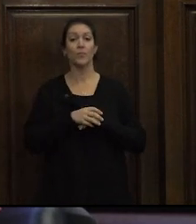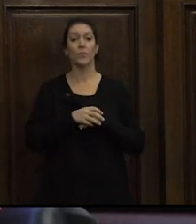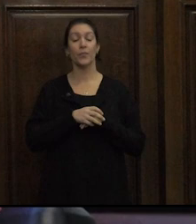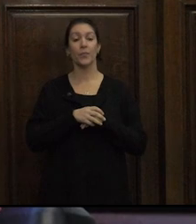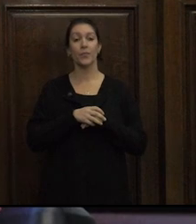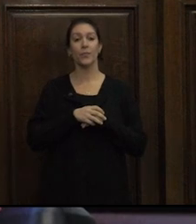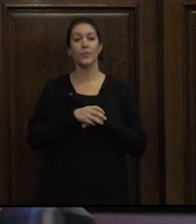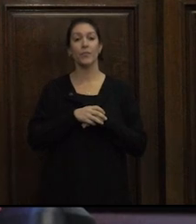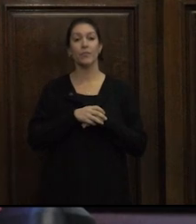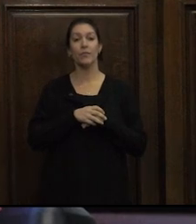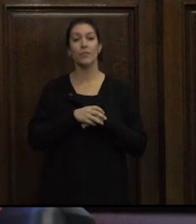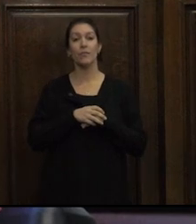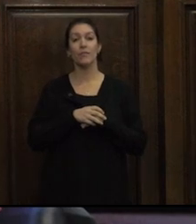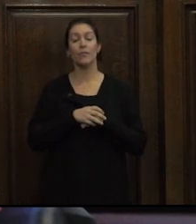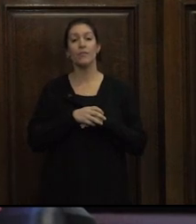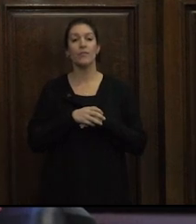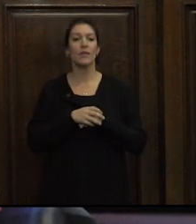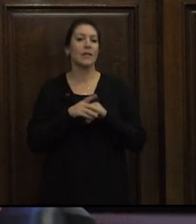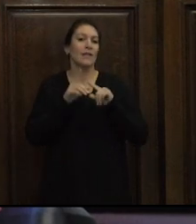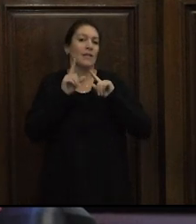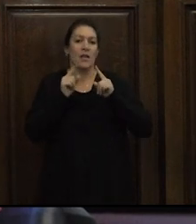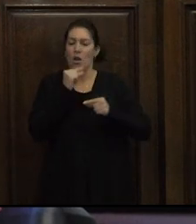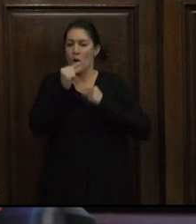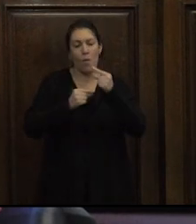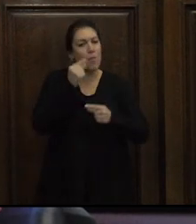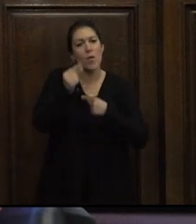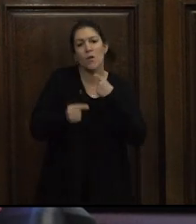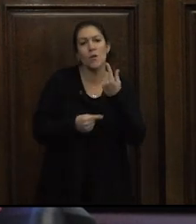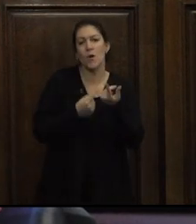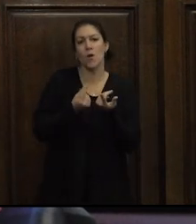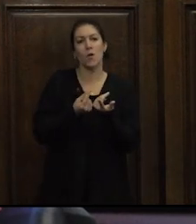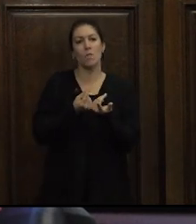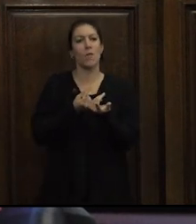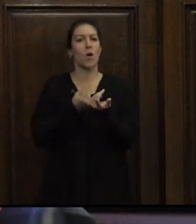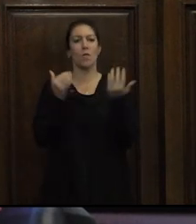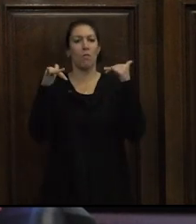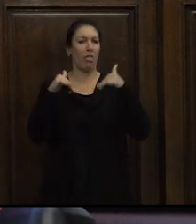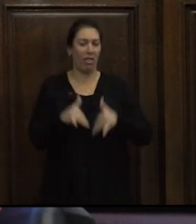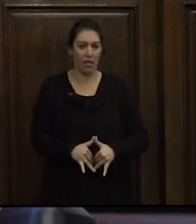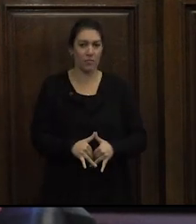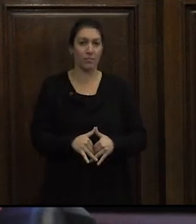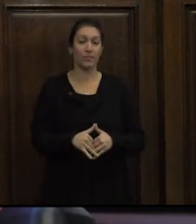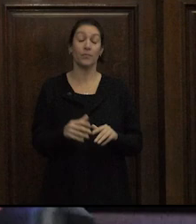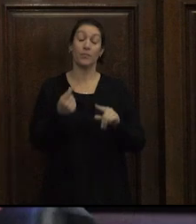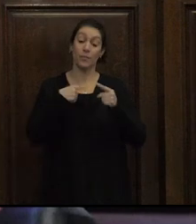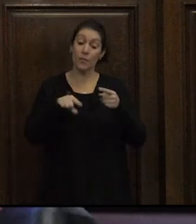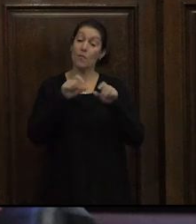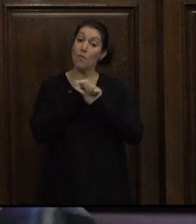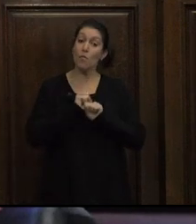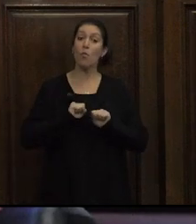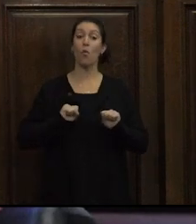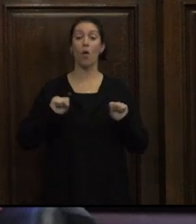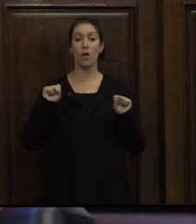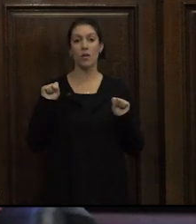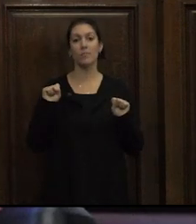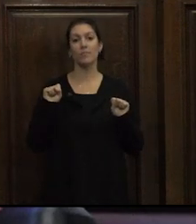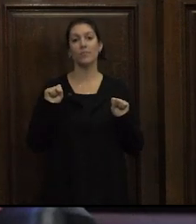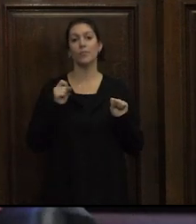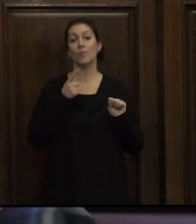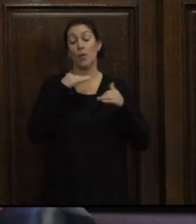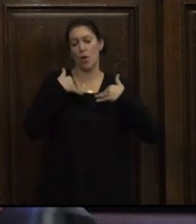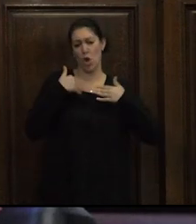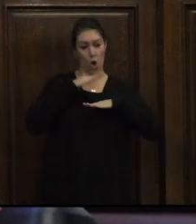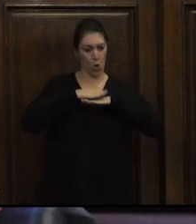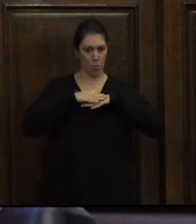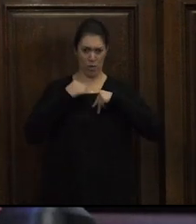prioritario. Y pierde fuerza, pierde eficacia, ¿no? Y uno de los efectos posibles sería que, bueno,